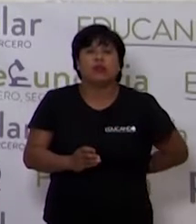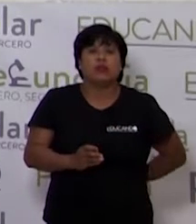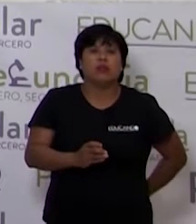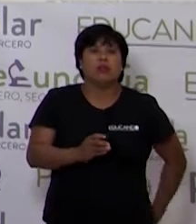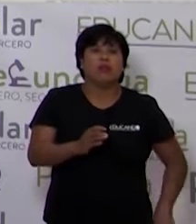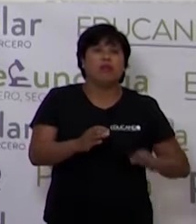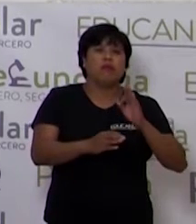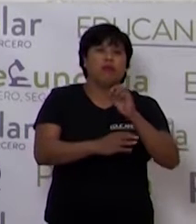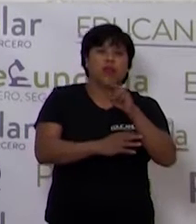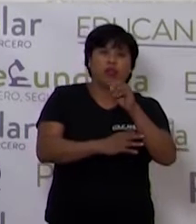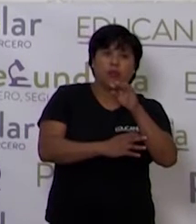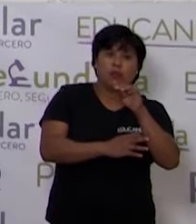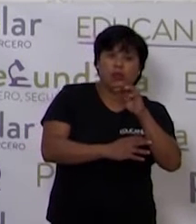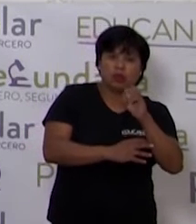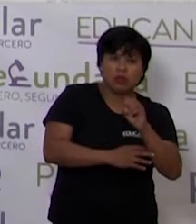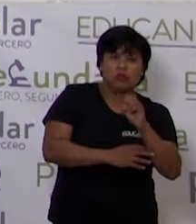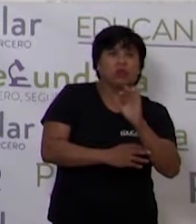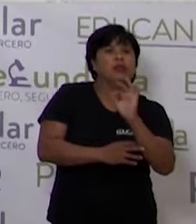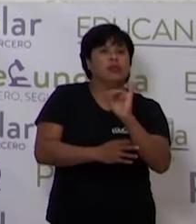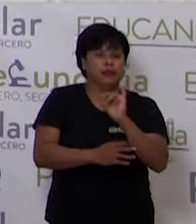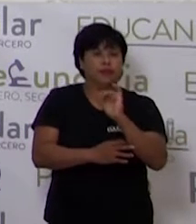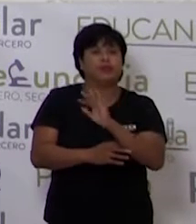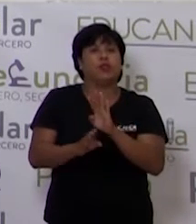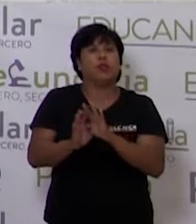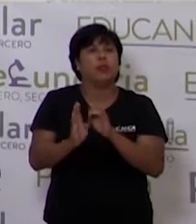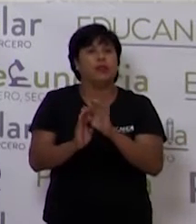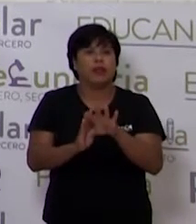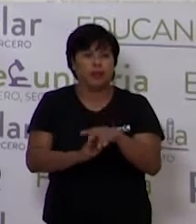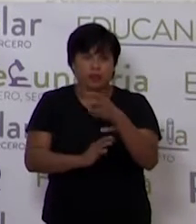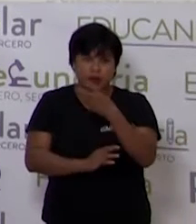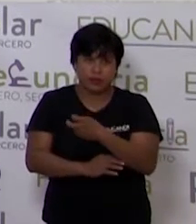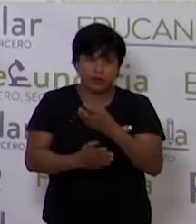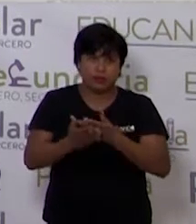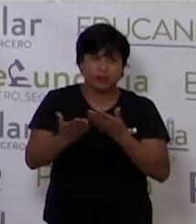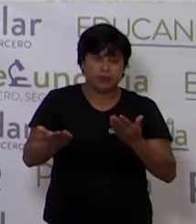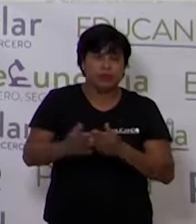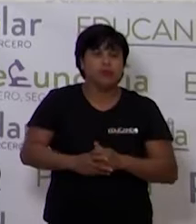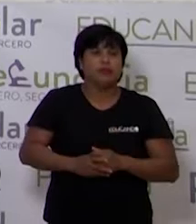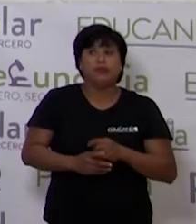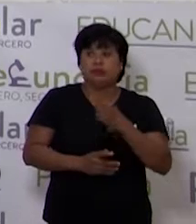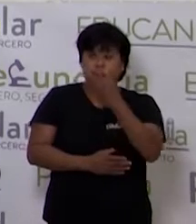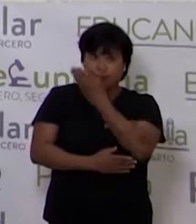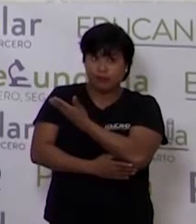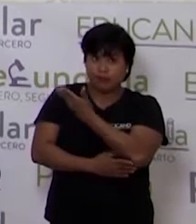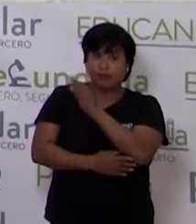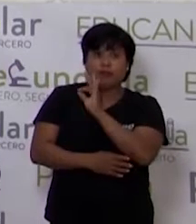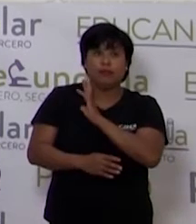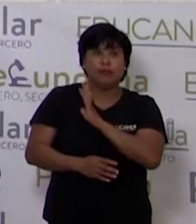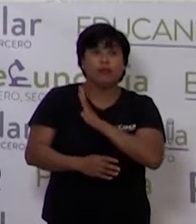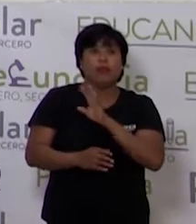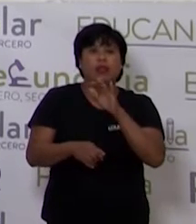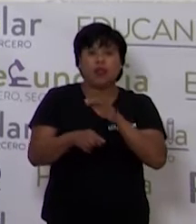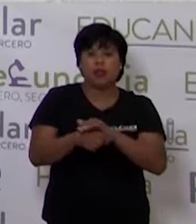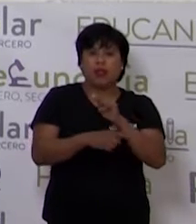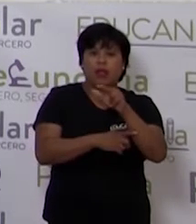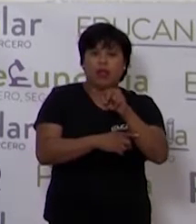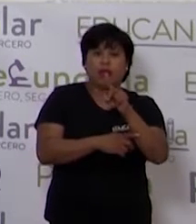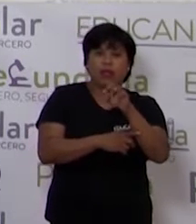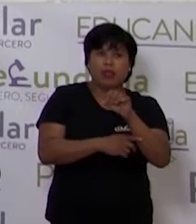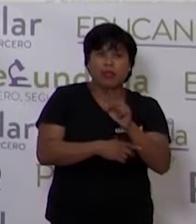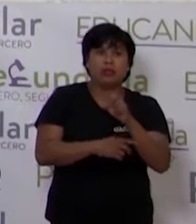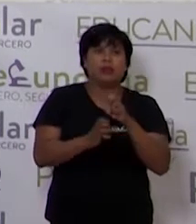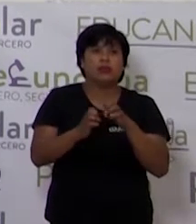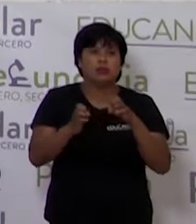¿Fenómenos? Sí, situaciones, como en este caso. Aquí, el amigo Andrés está pateando